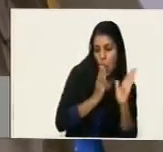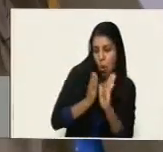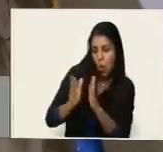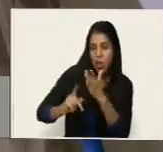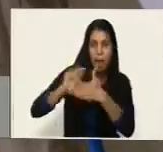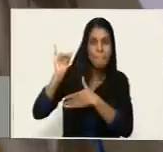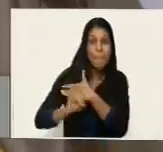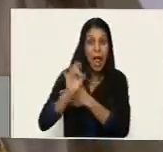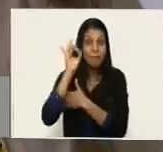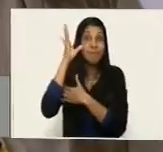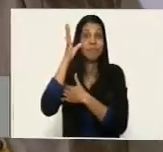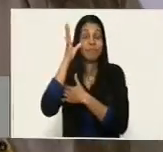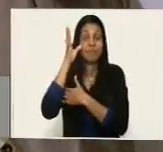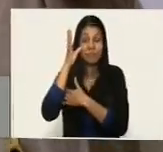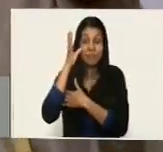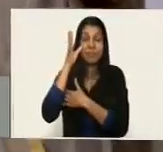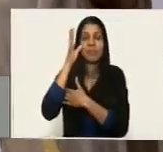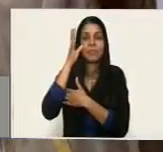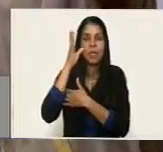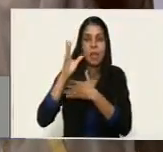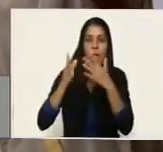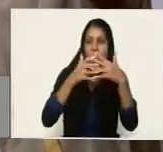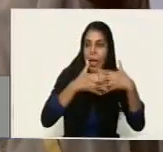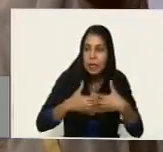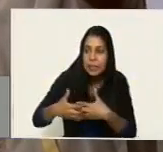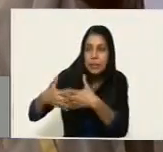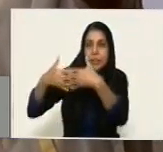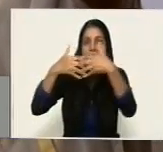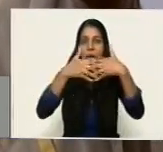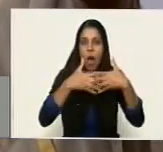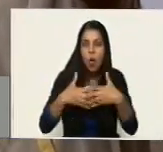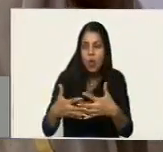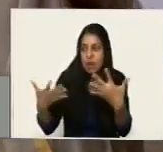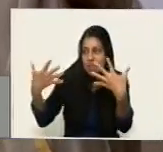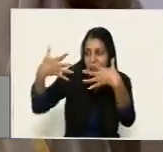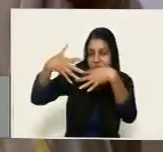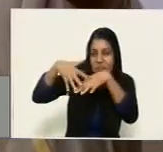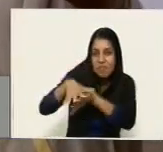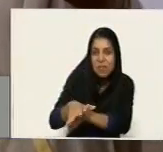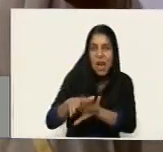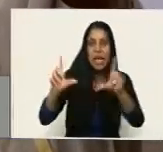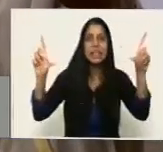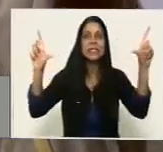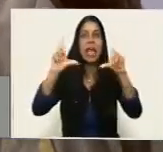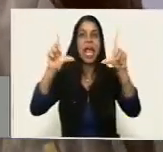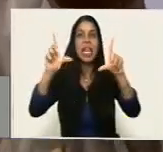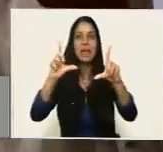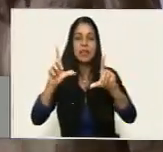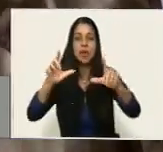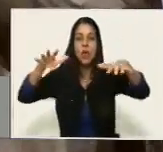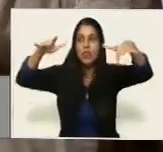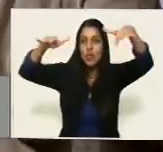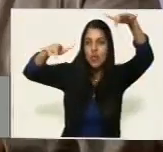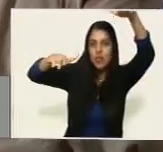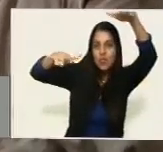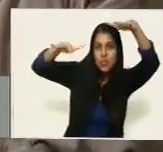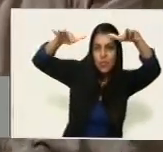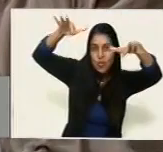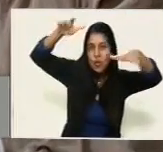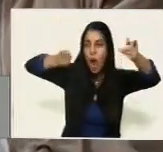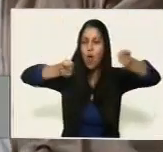lo que es el entramado de los medios mundiales dominados por el imperialismo es algo